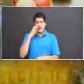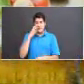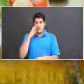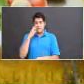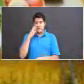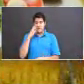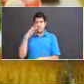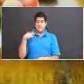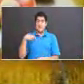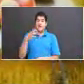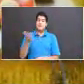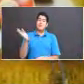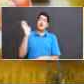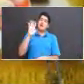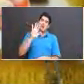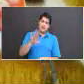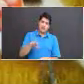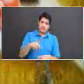para luego pasar a la casa del vino.